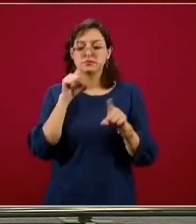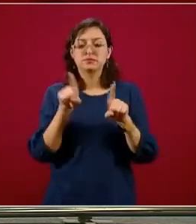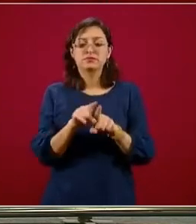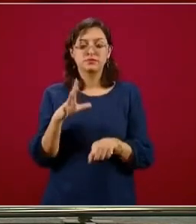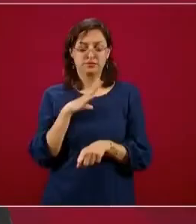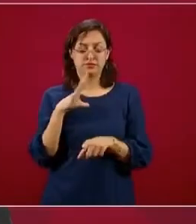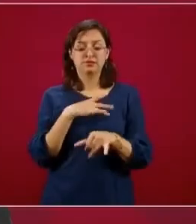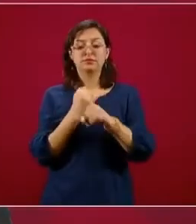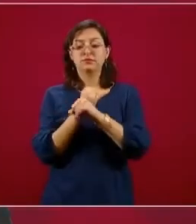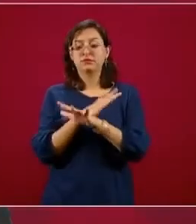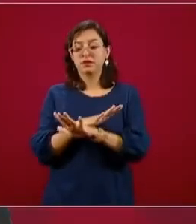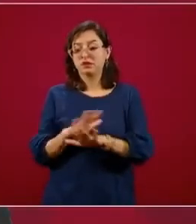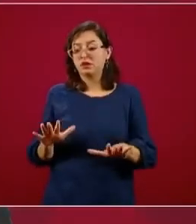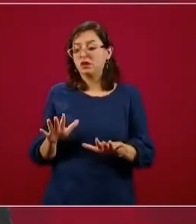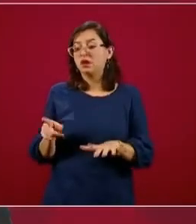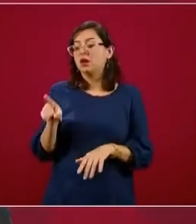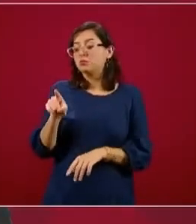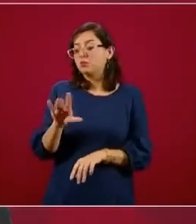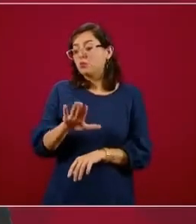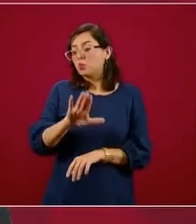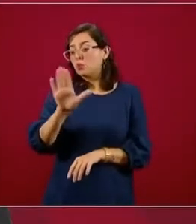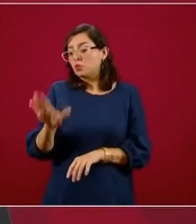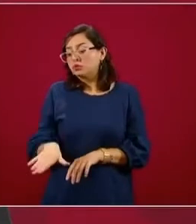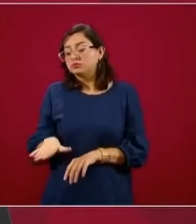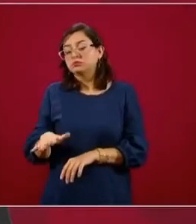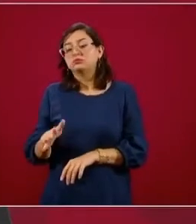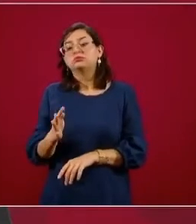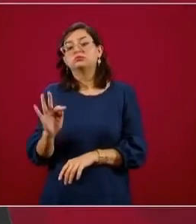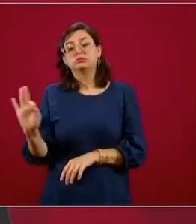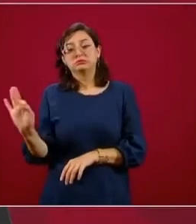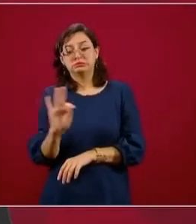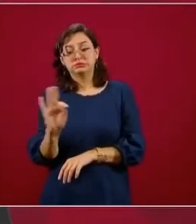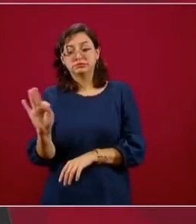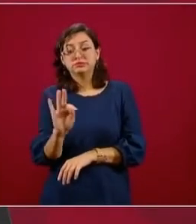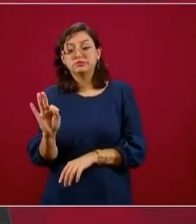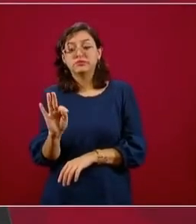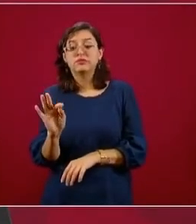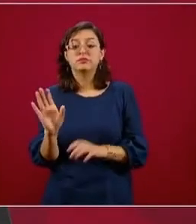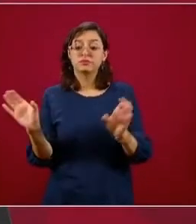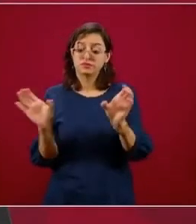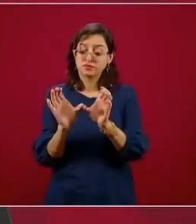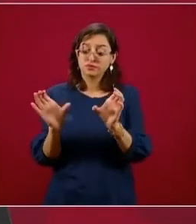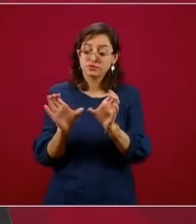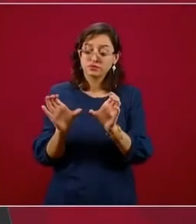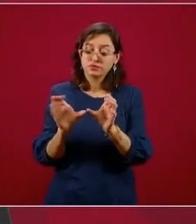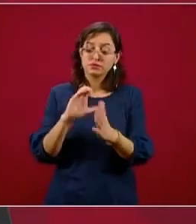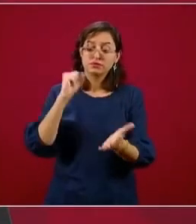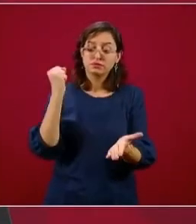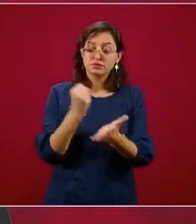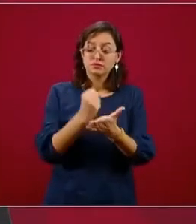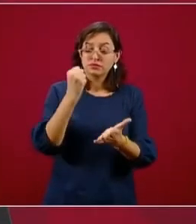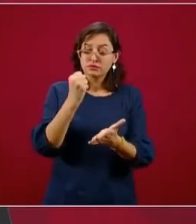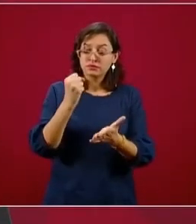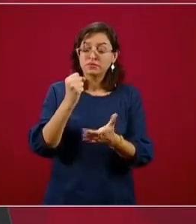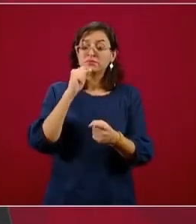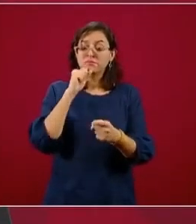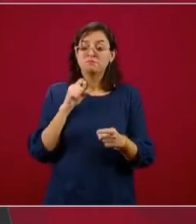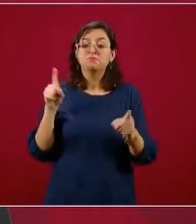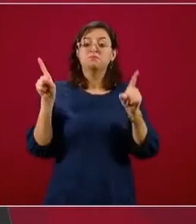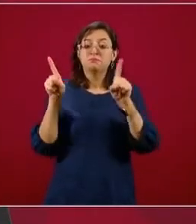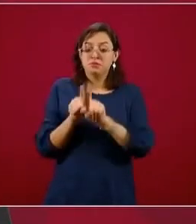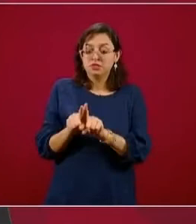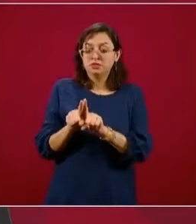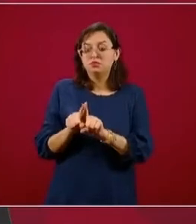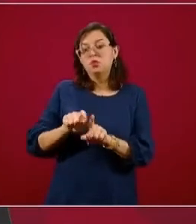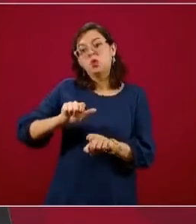las muertes que también deseablemente debe estar acompañada de los certificados de defunción y de un componente